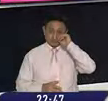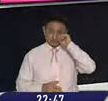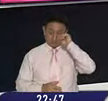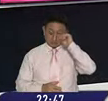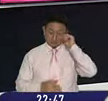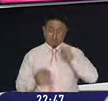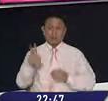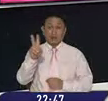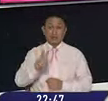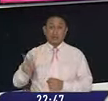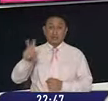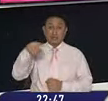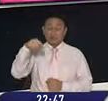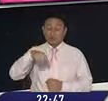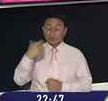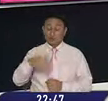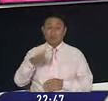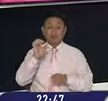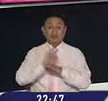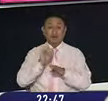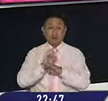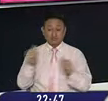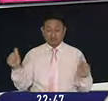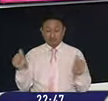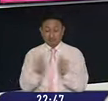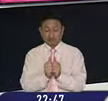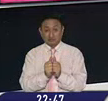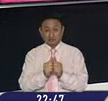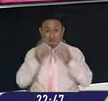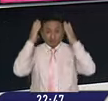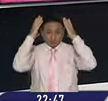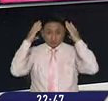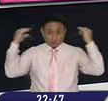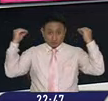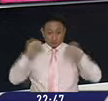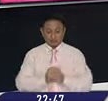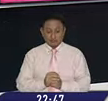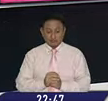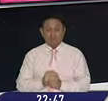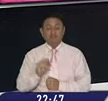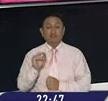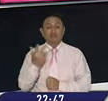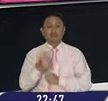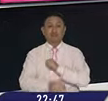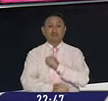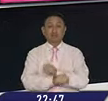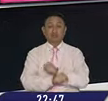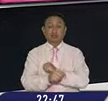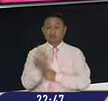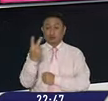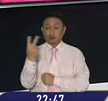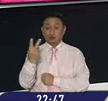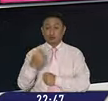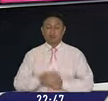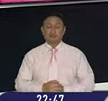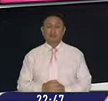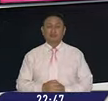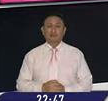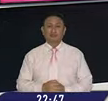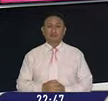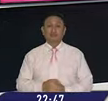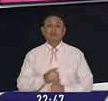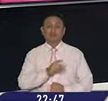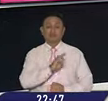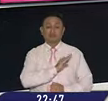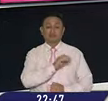Este viernes, Ecuador se enfrenta a Holanda en el Mundial de Qatar. Será el tercer partido entre ambas selecciones. El